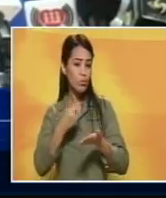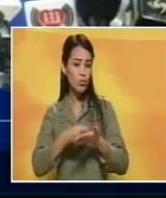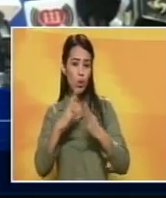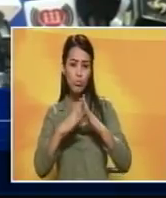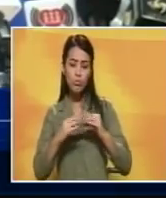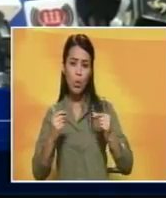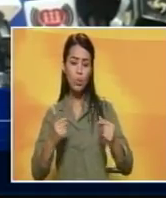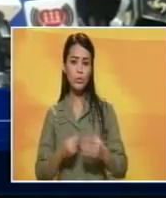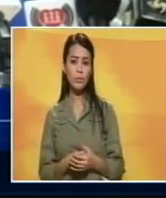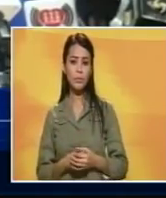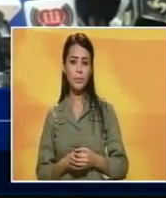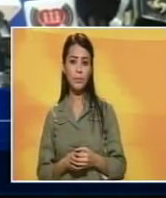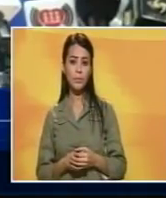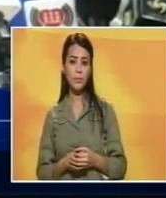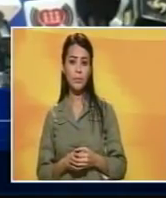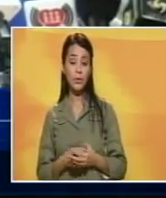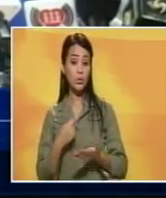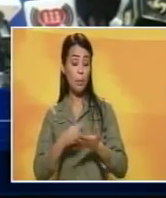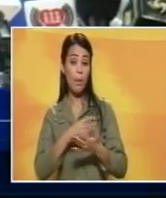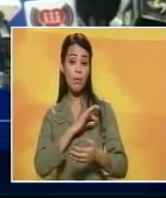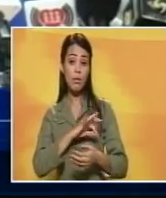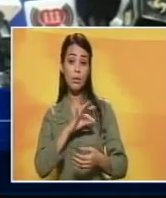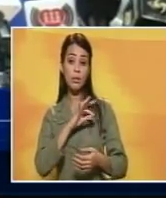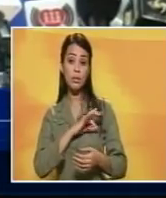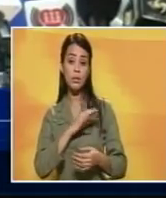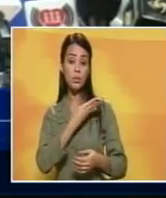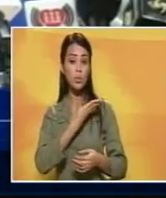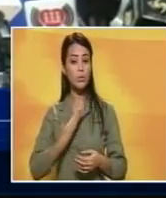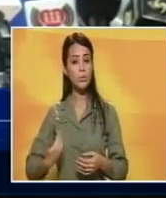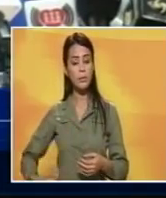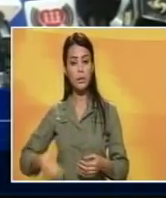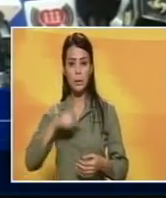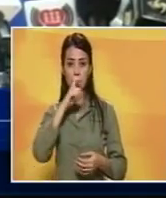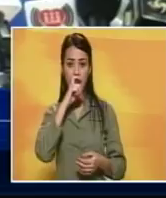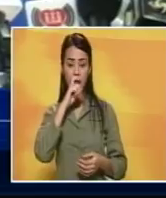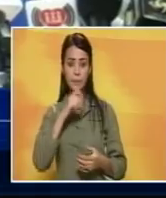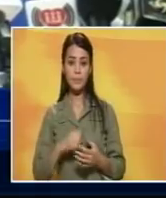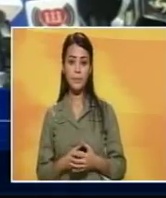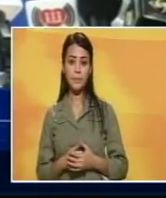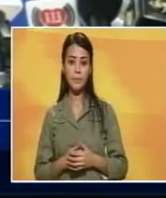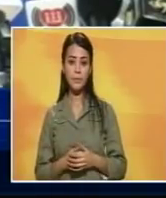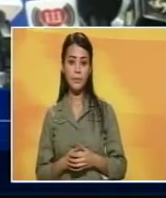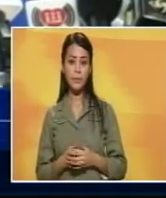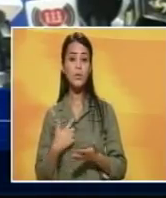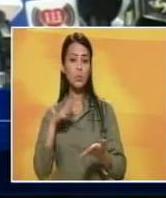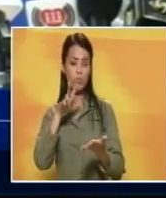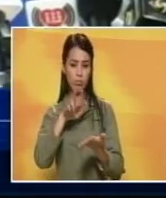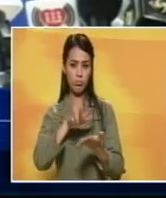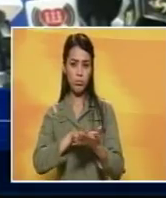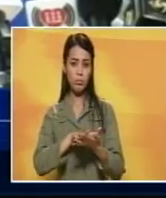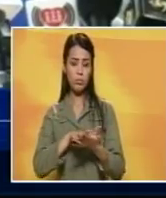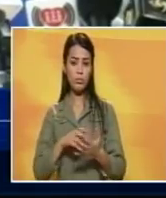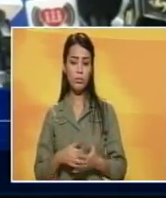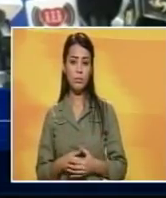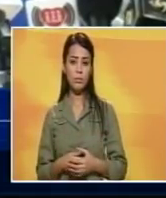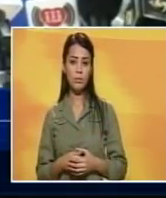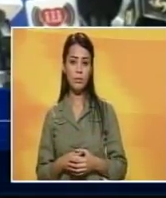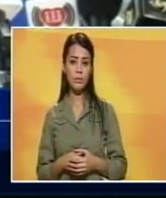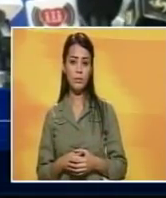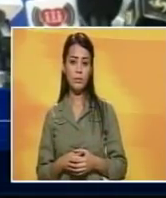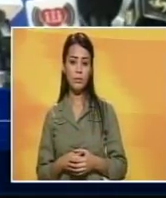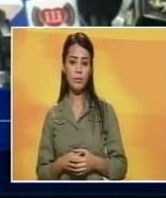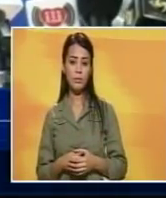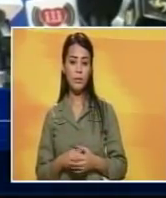sus prestaciones sociales, y nuestro presidente Nicolás Maduro Moro nos aprobó